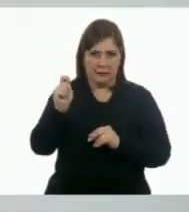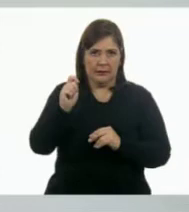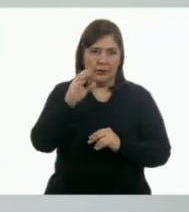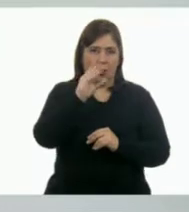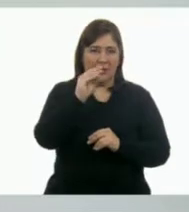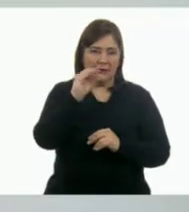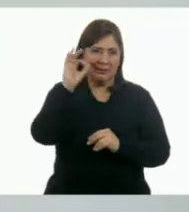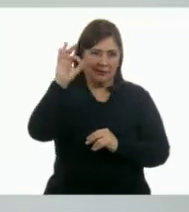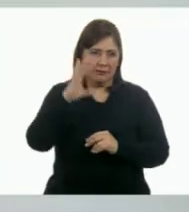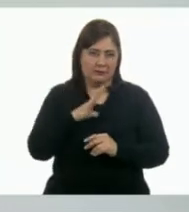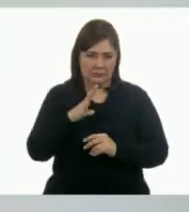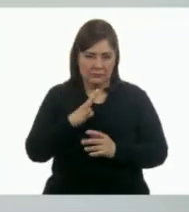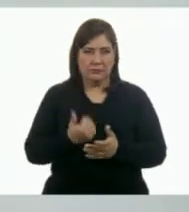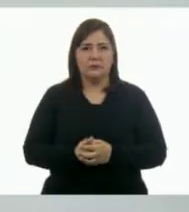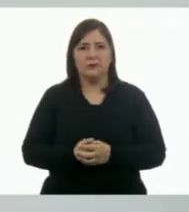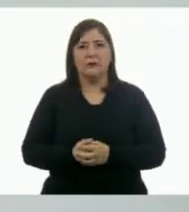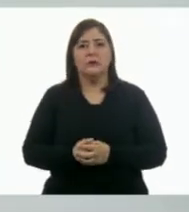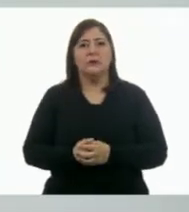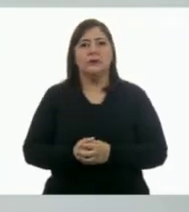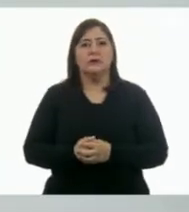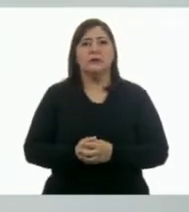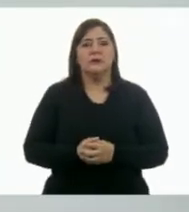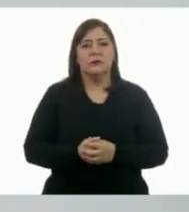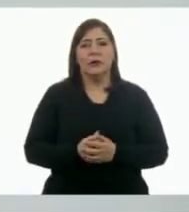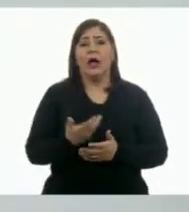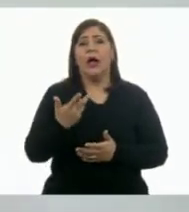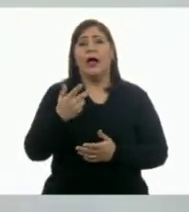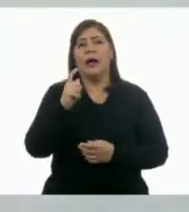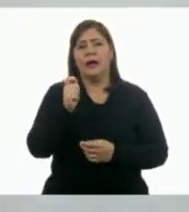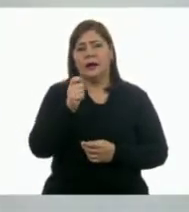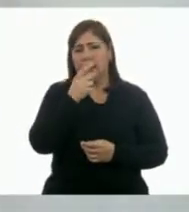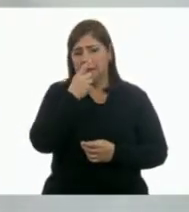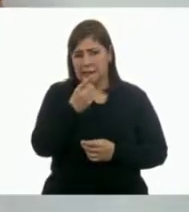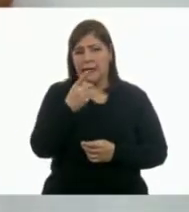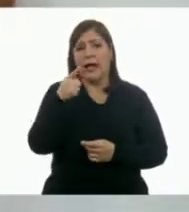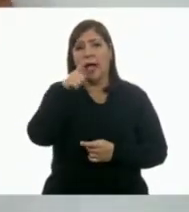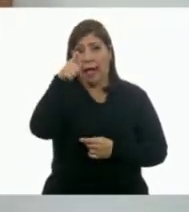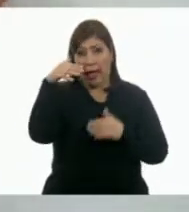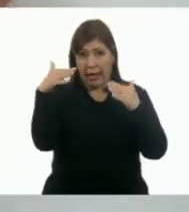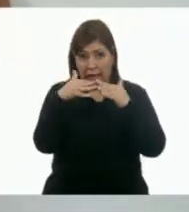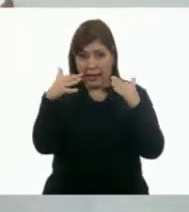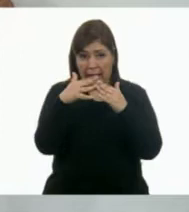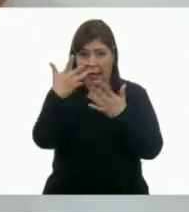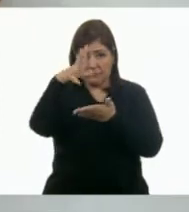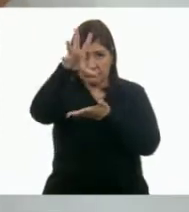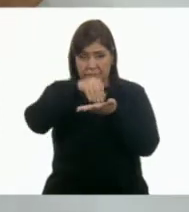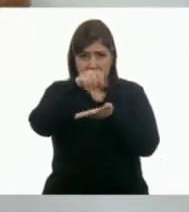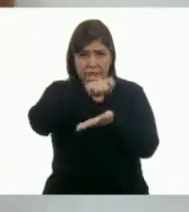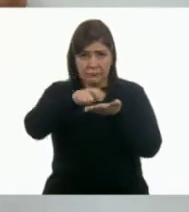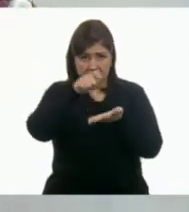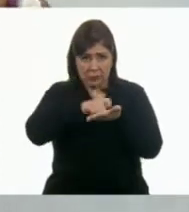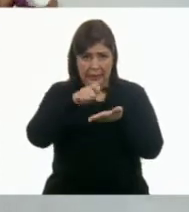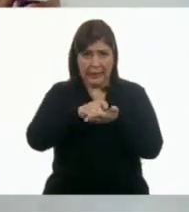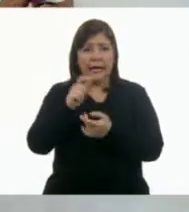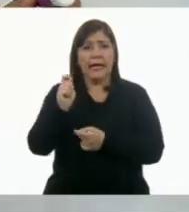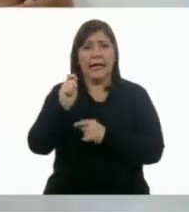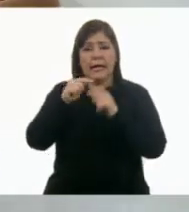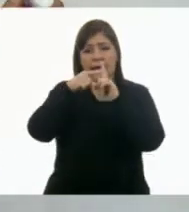grados. Dijimos que entonces, en casa, anota por favor que estas son las rectas.